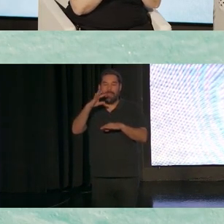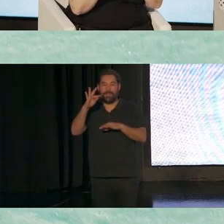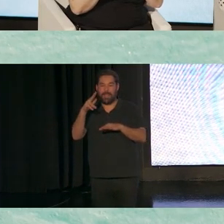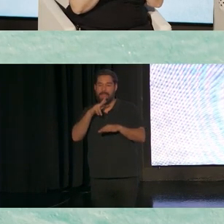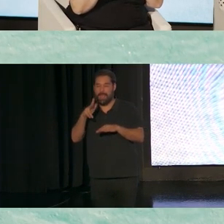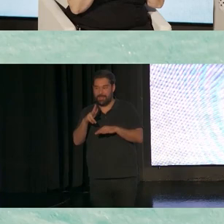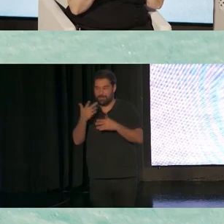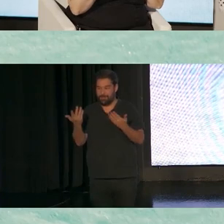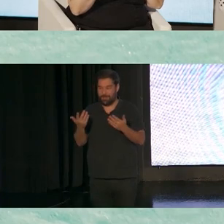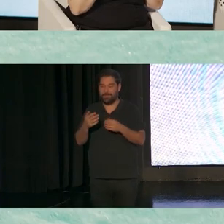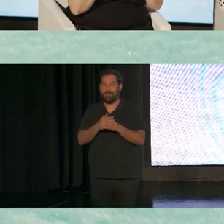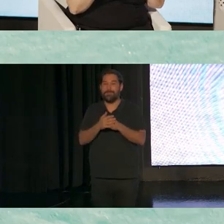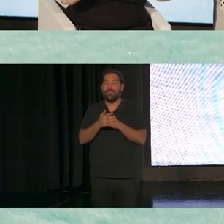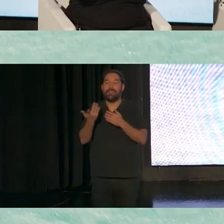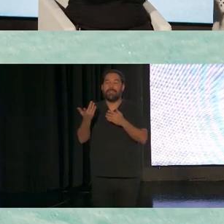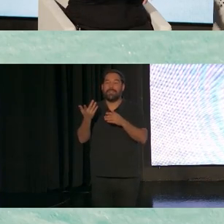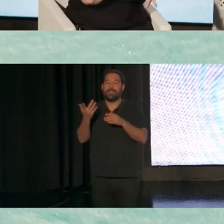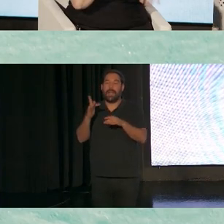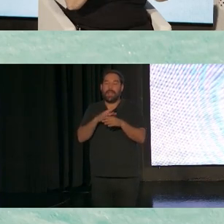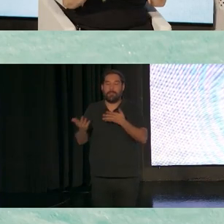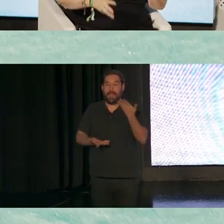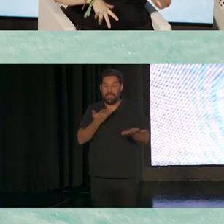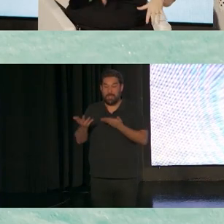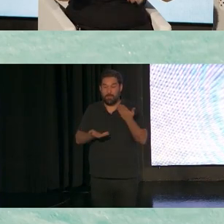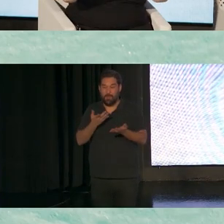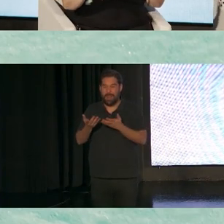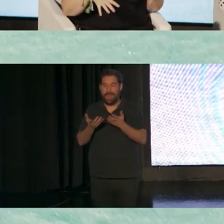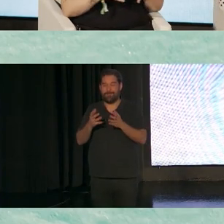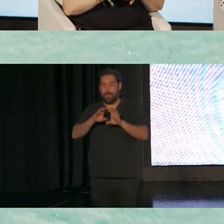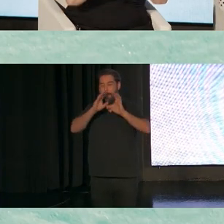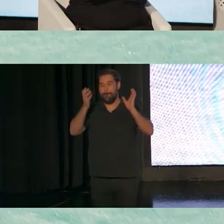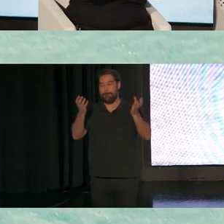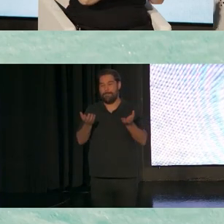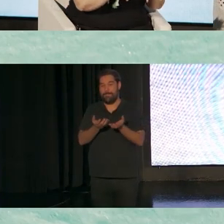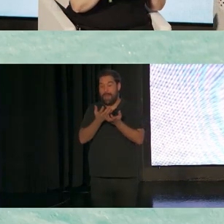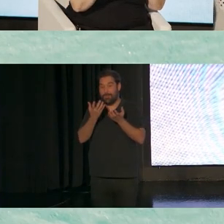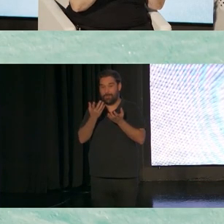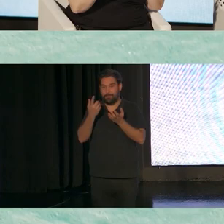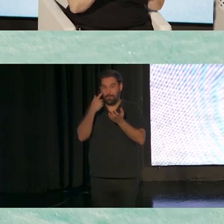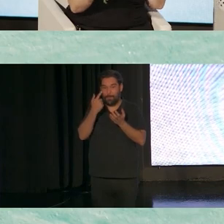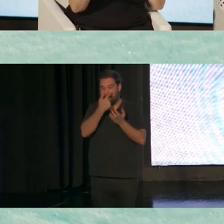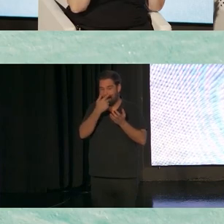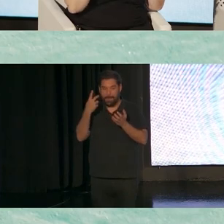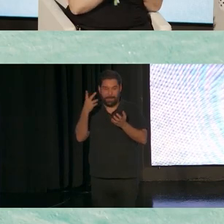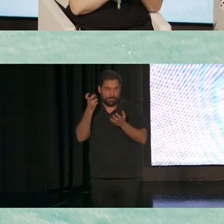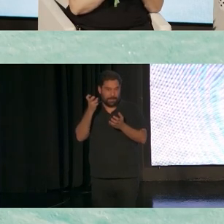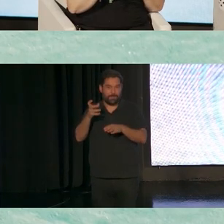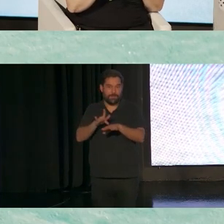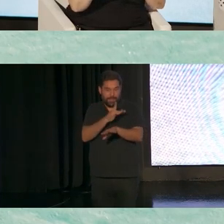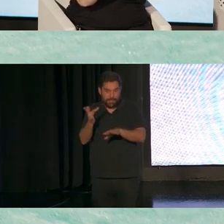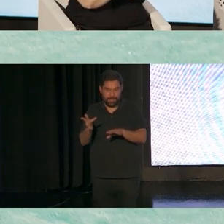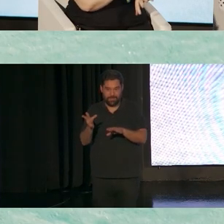entonces una manera de estimular la parte de las pelotas sensoriales que traía Eva era pues durante la ducha durante el baño